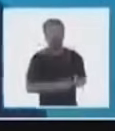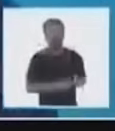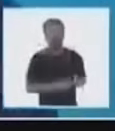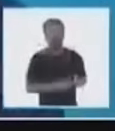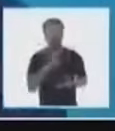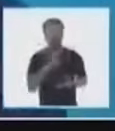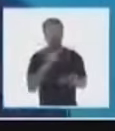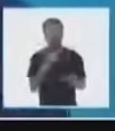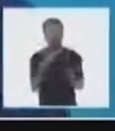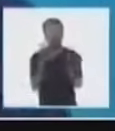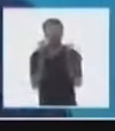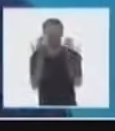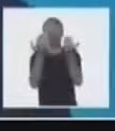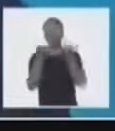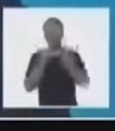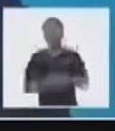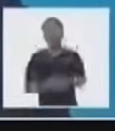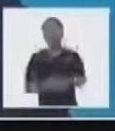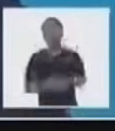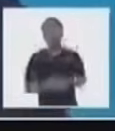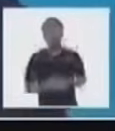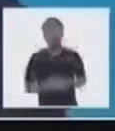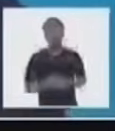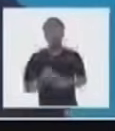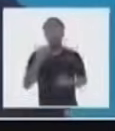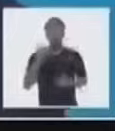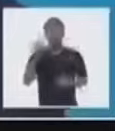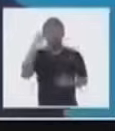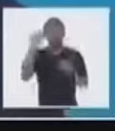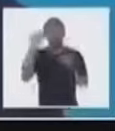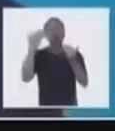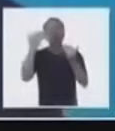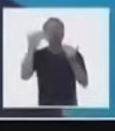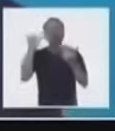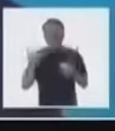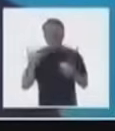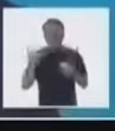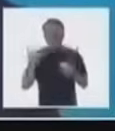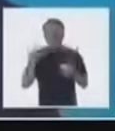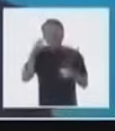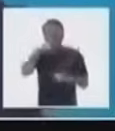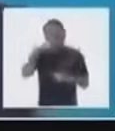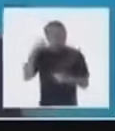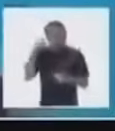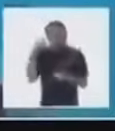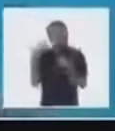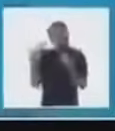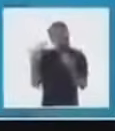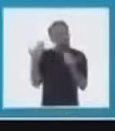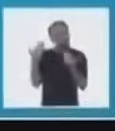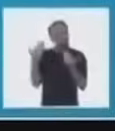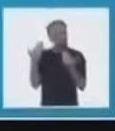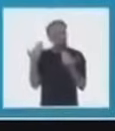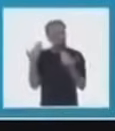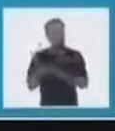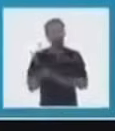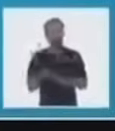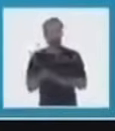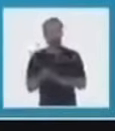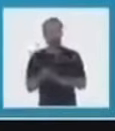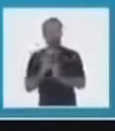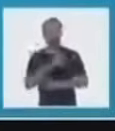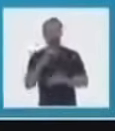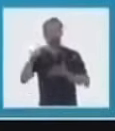por terminar haciendo lo que quería el FMI. La quiebra del 2001, ¿por qué fue? Por hacer lo que te dijo el FMI. Y ahora estamos de vuelta atados al Fondo